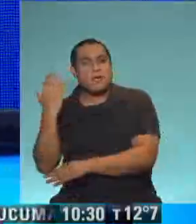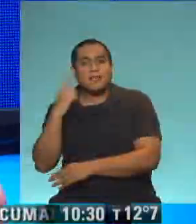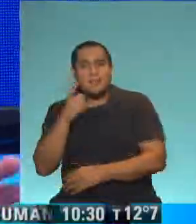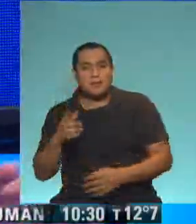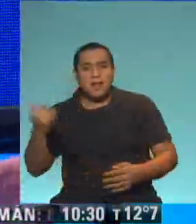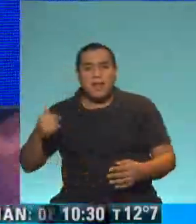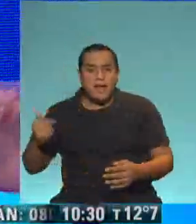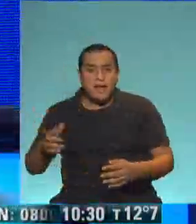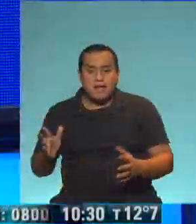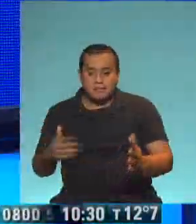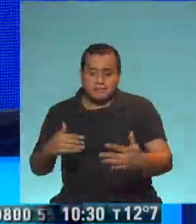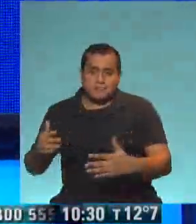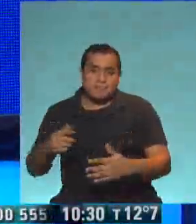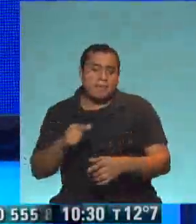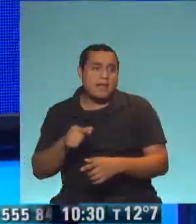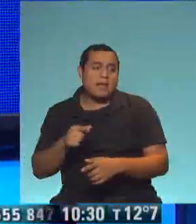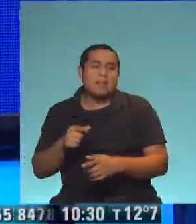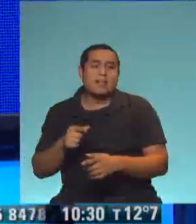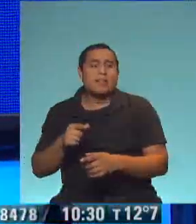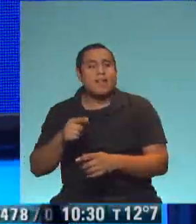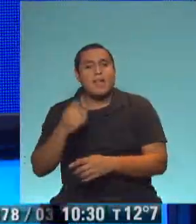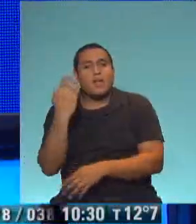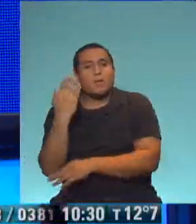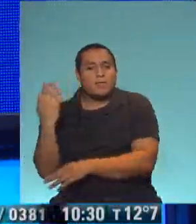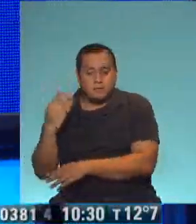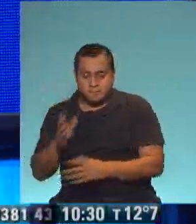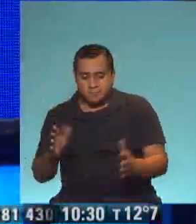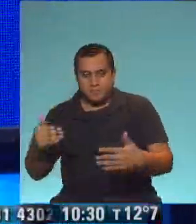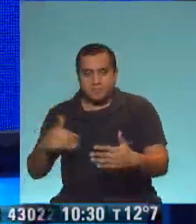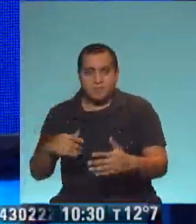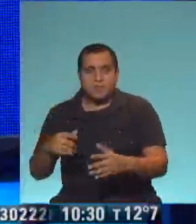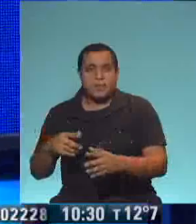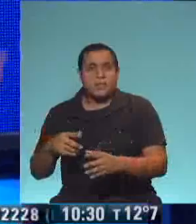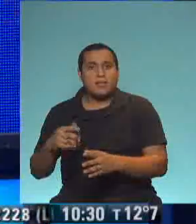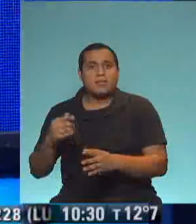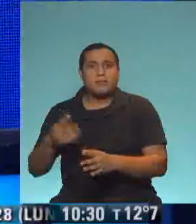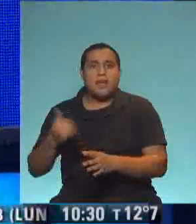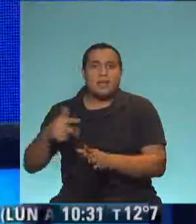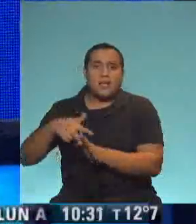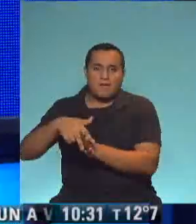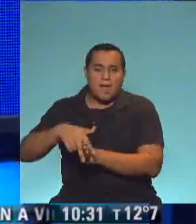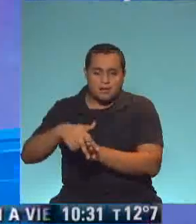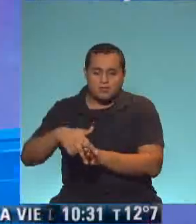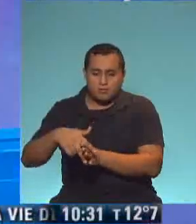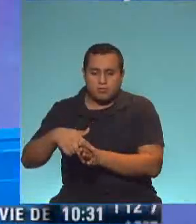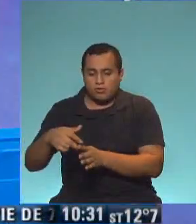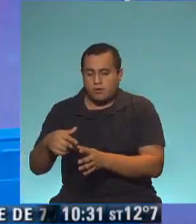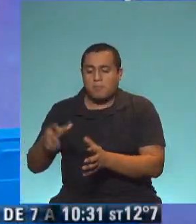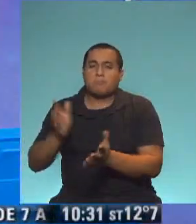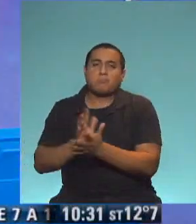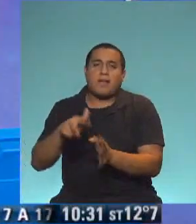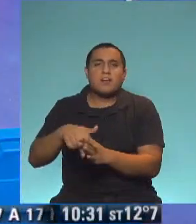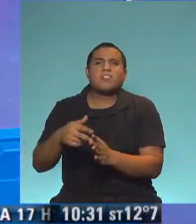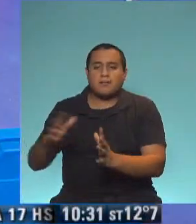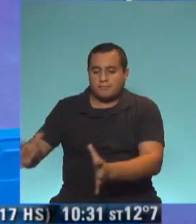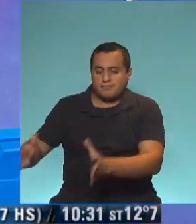de muñecas. Ah, y después nos aburríamos. Y el roperito de muñecas era un caballo. Después iba transformando todo el juego. Y nos divertíamos un